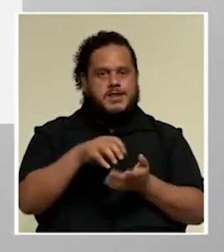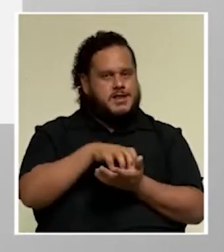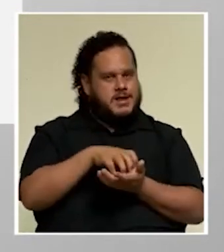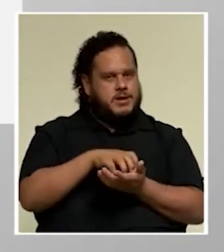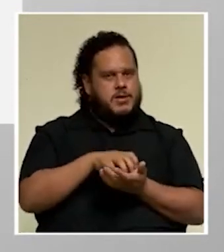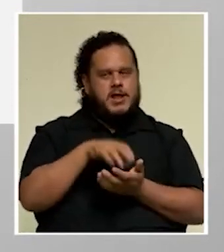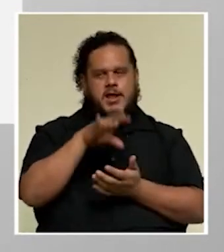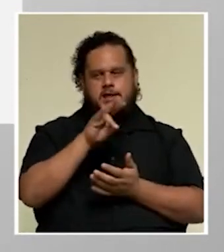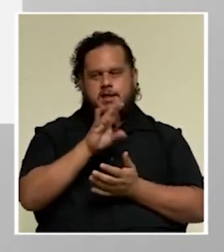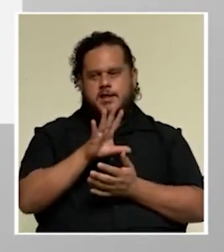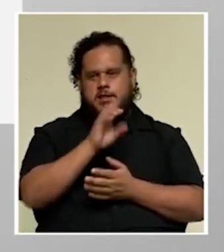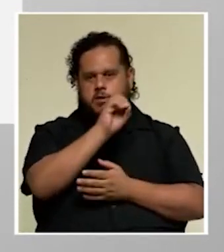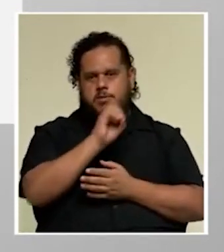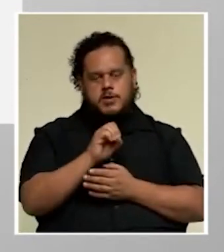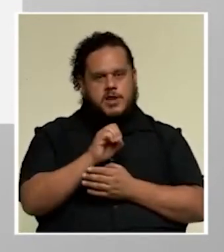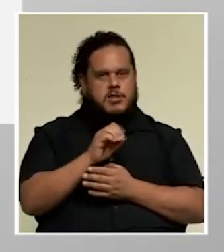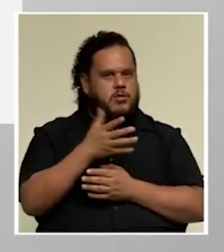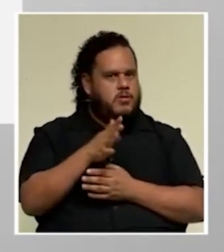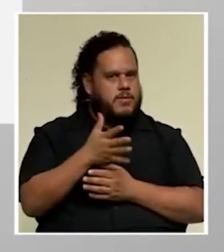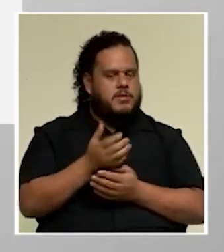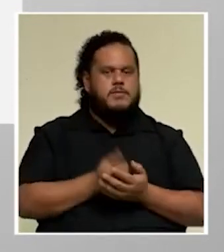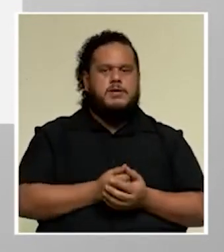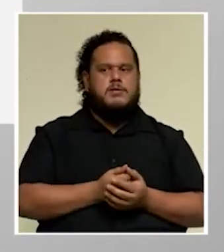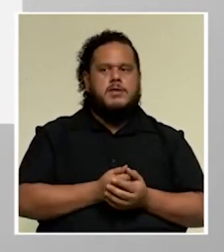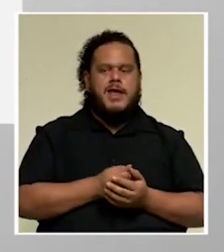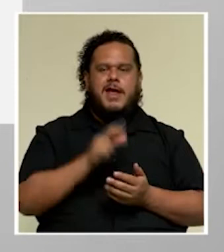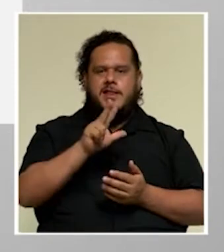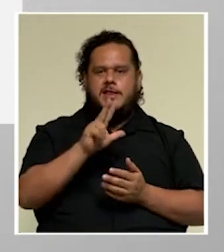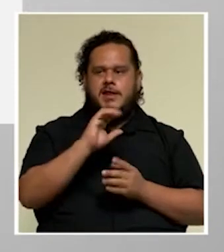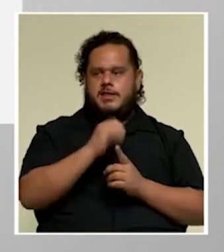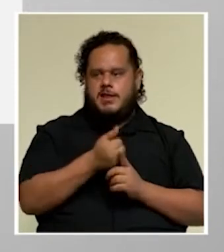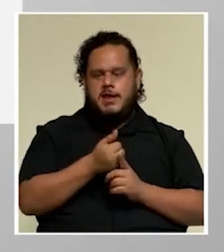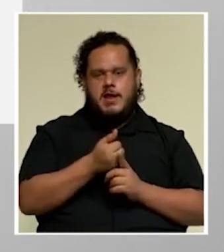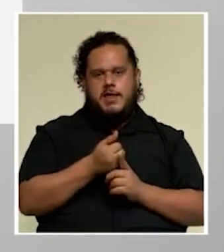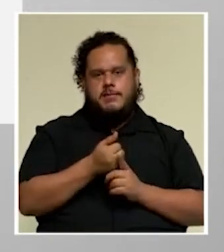el 75% aproximadamente, 2 de cada